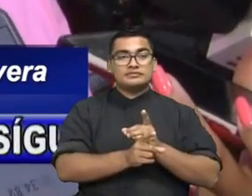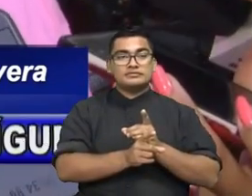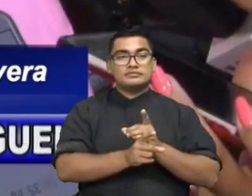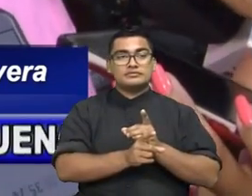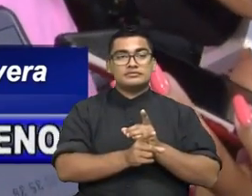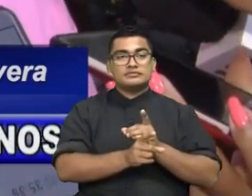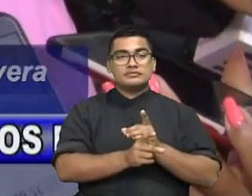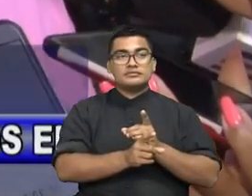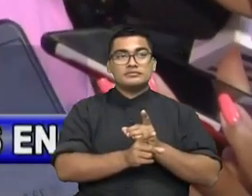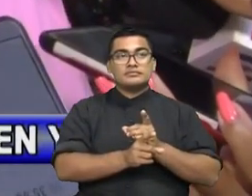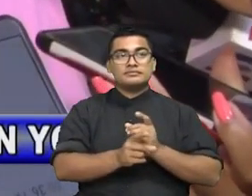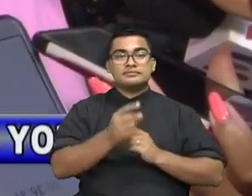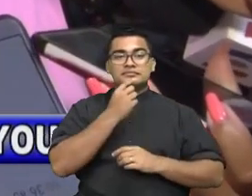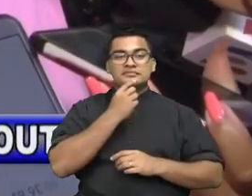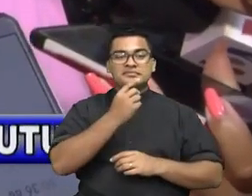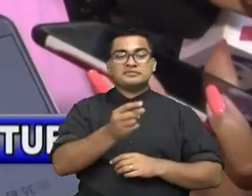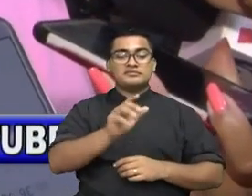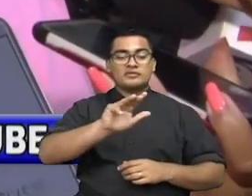el